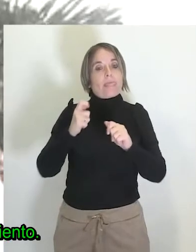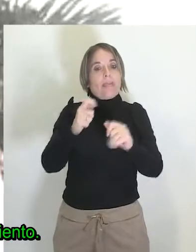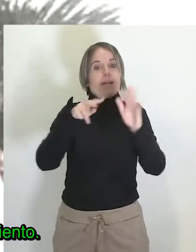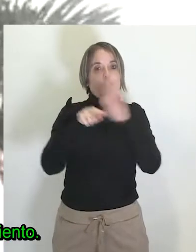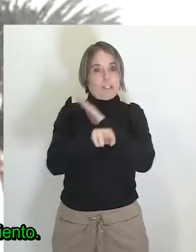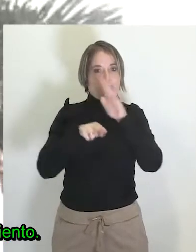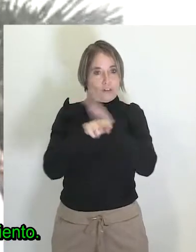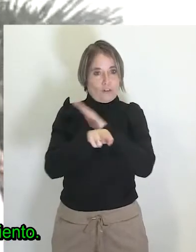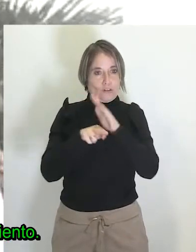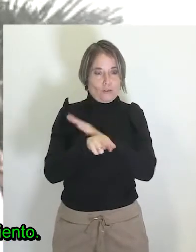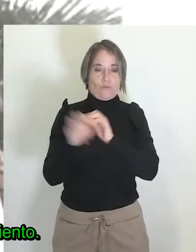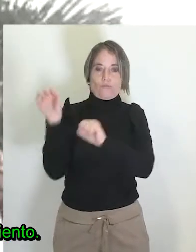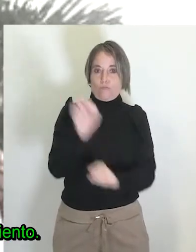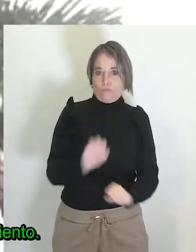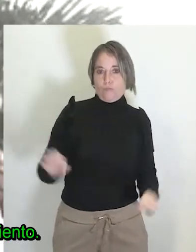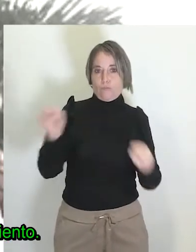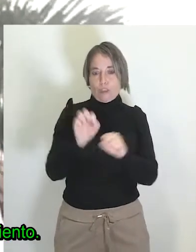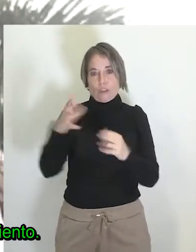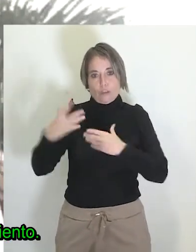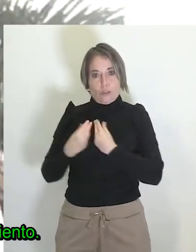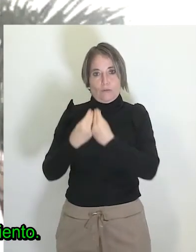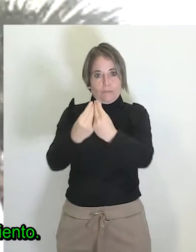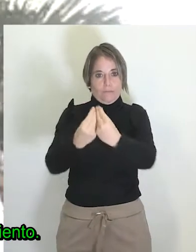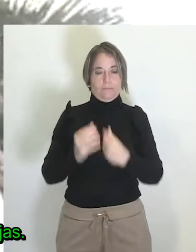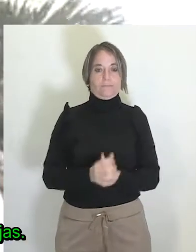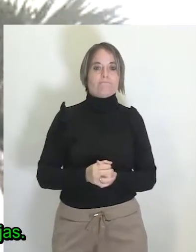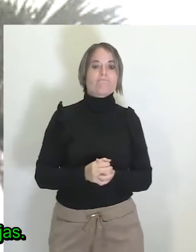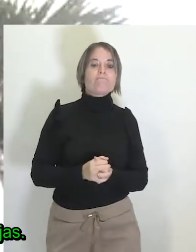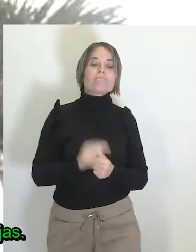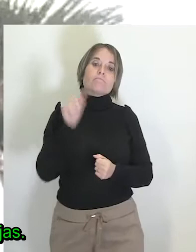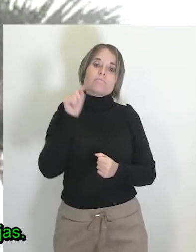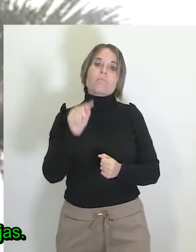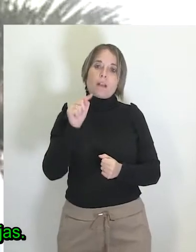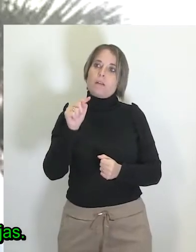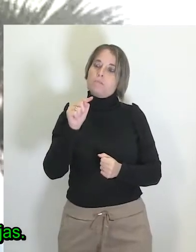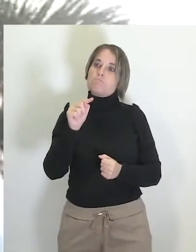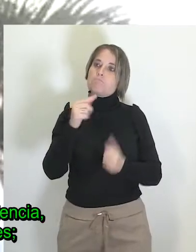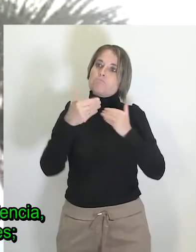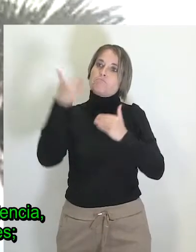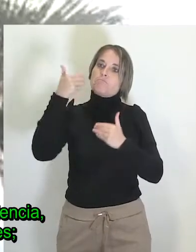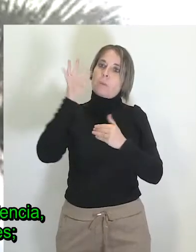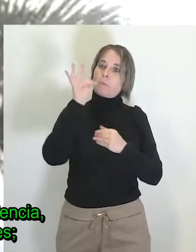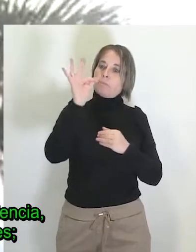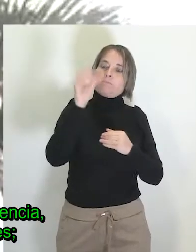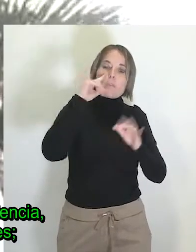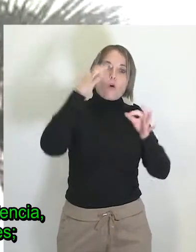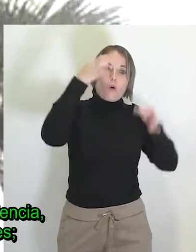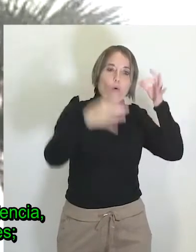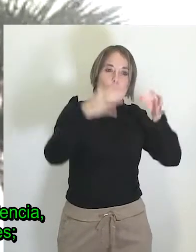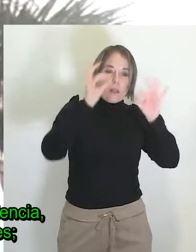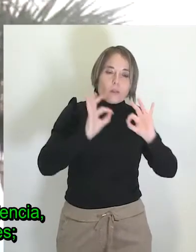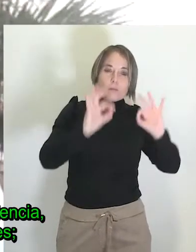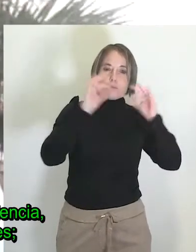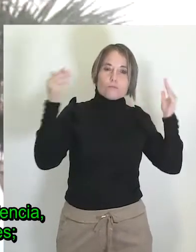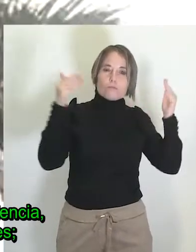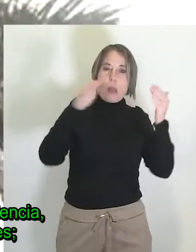ese tipo de protección y de acompañamiento. Entonces, tuvo muchas ventajas, juzgados especializados